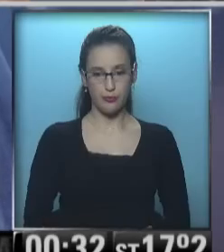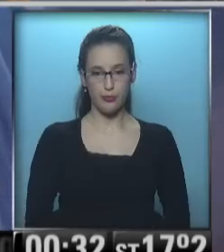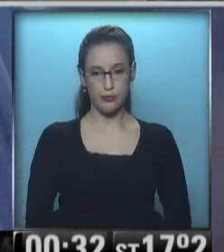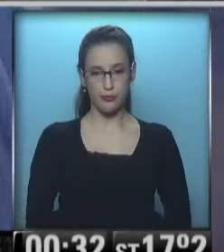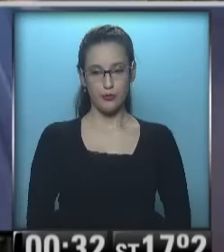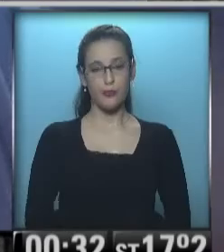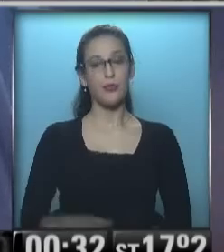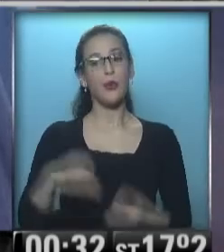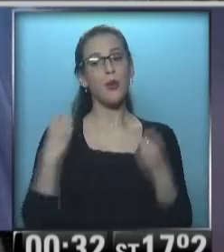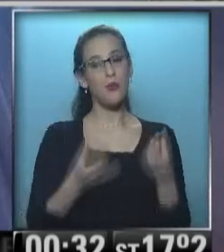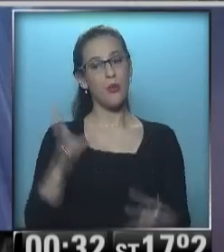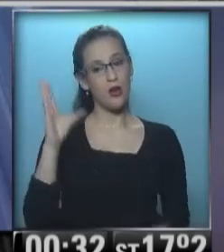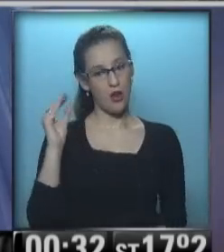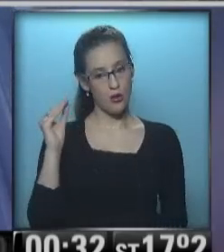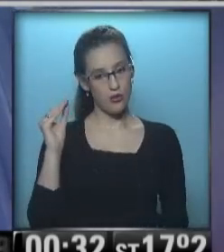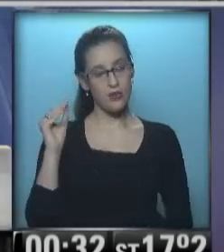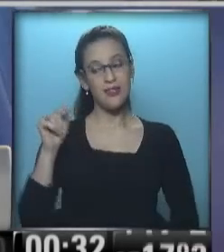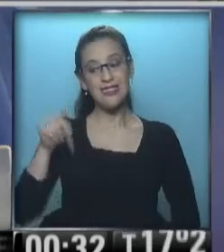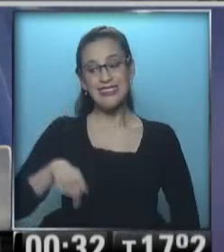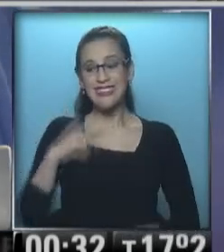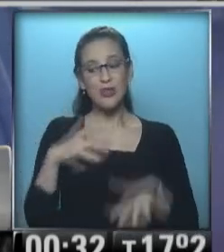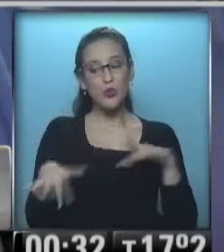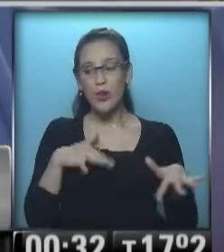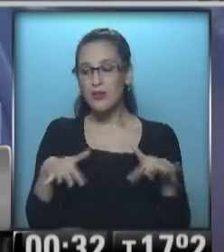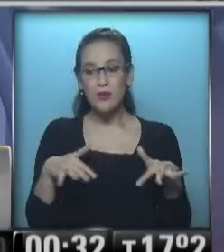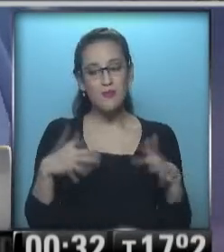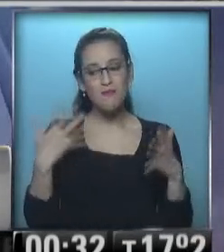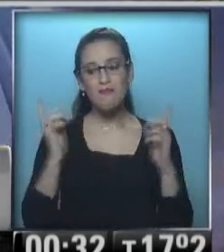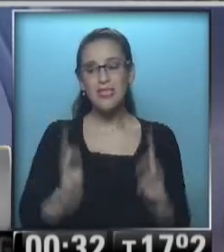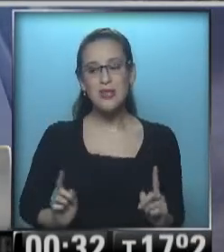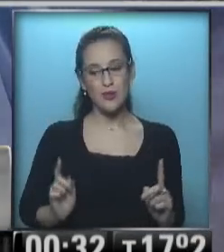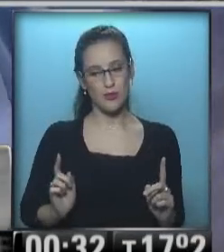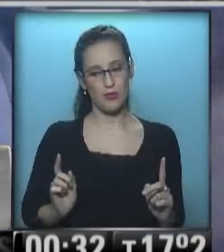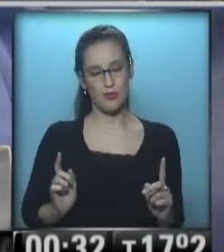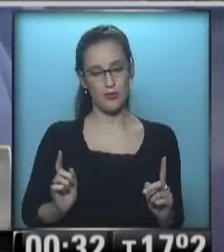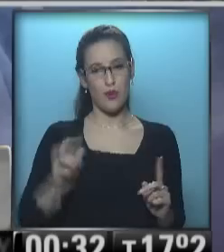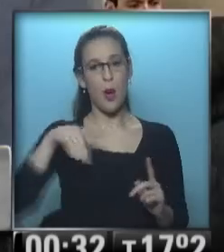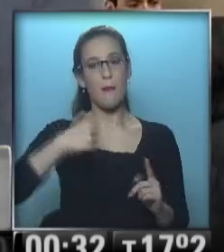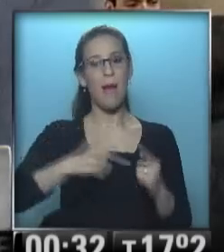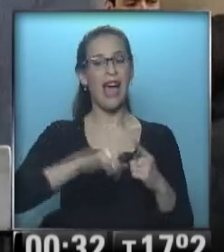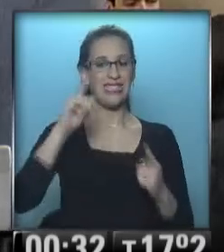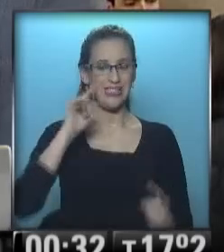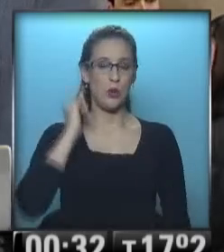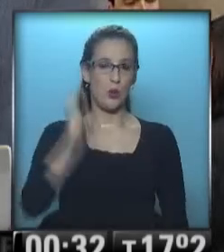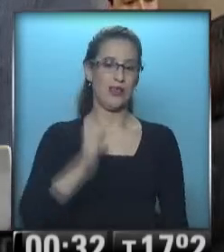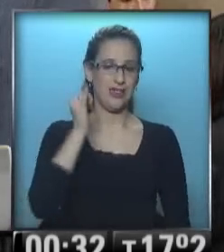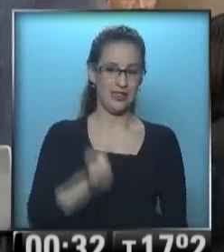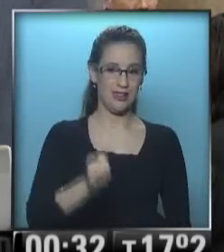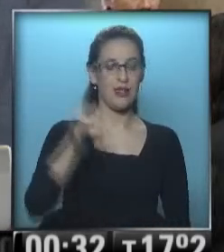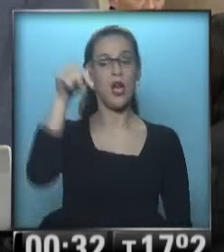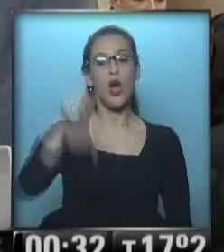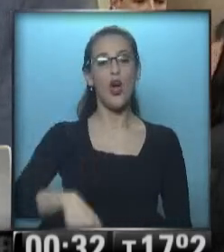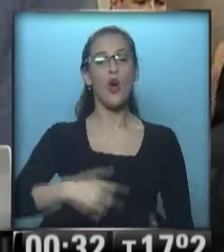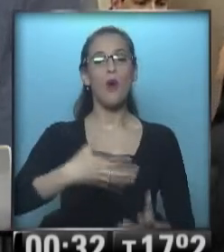Buenas noches, Pablo. Y vos sabés que este panorama es exactamente lo que estaba describiendo recién Maxi, porque la celebración de lo que